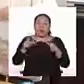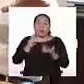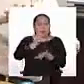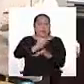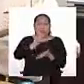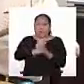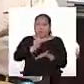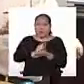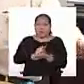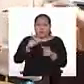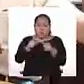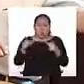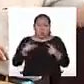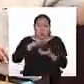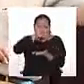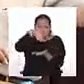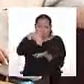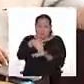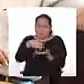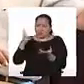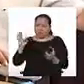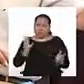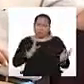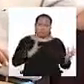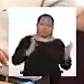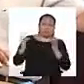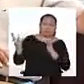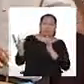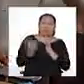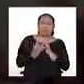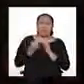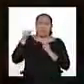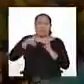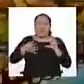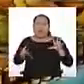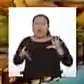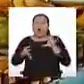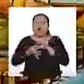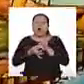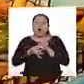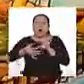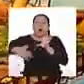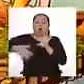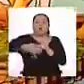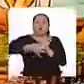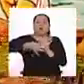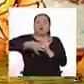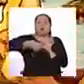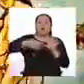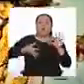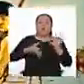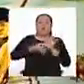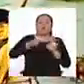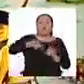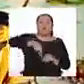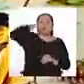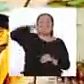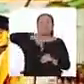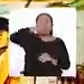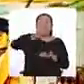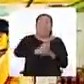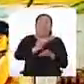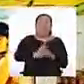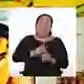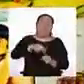un lugar central que cubría las conexiones con el norte fértil, que comienza de Lima hacia